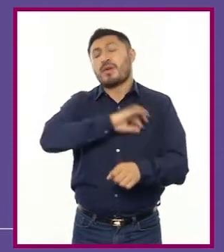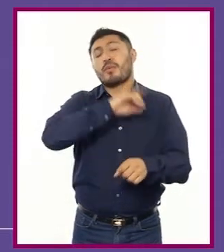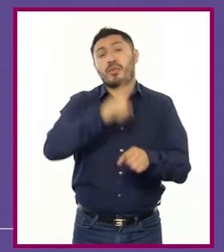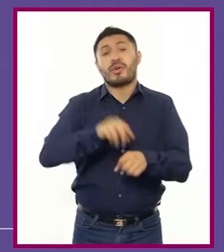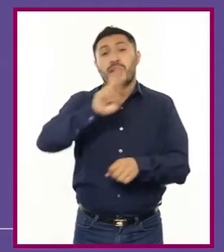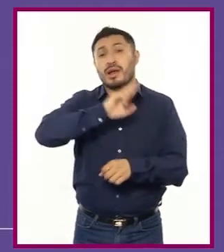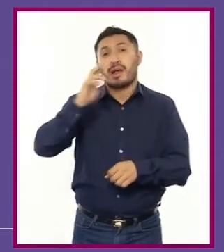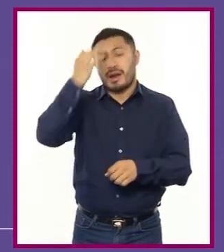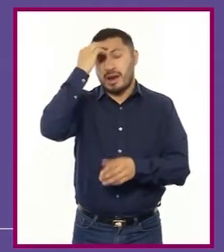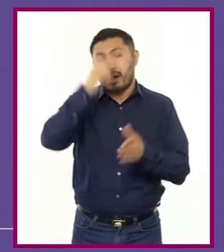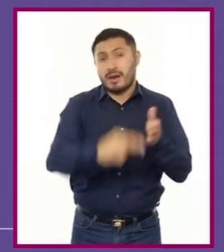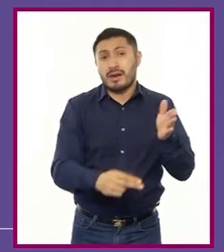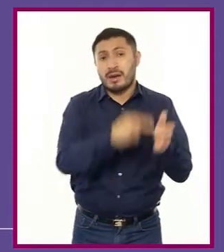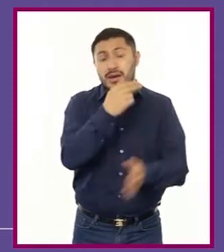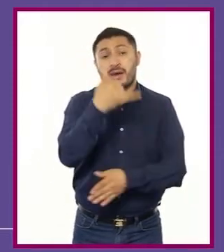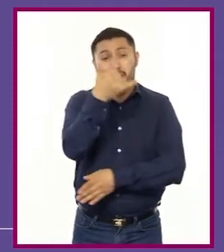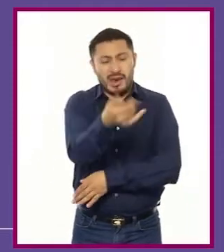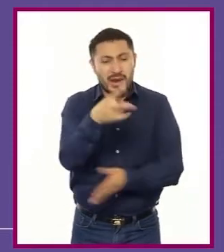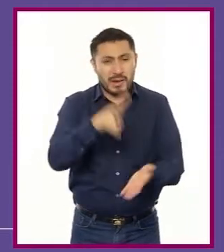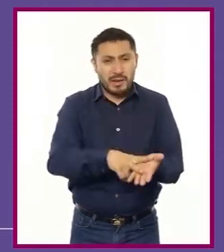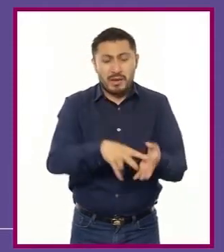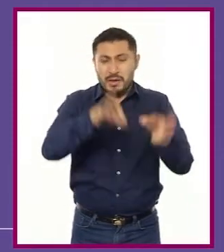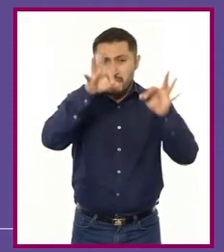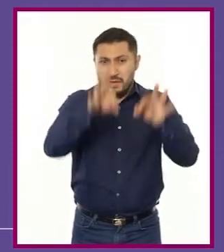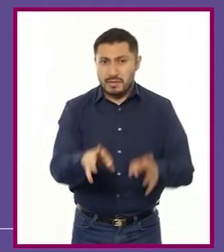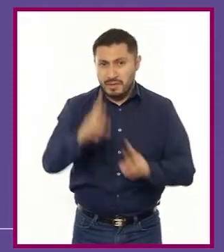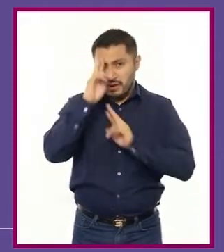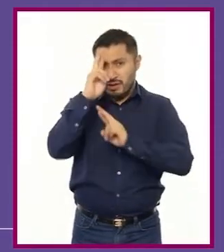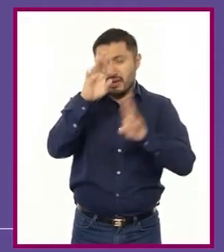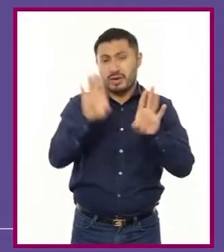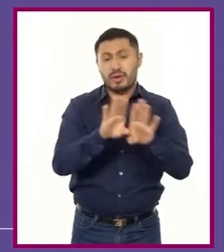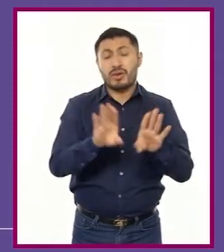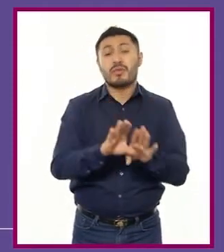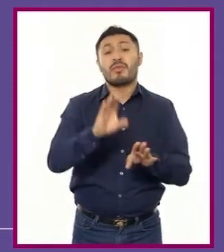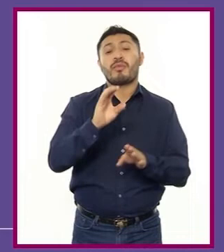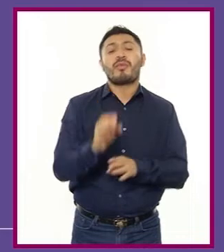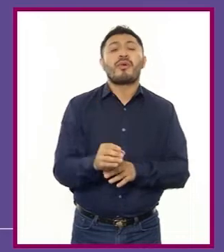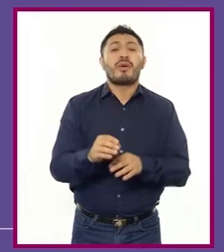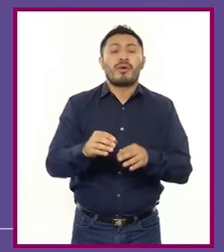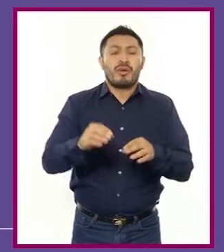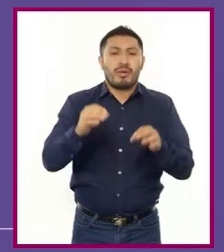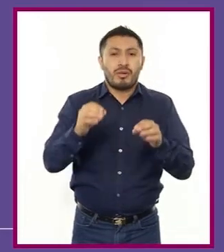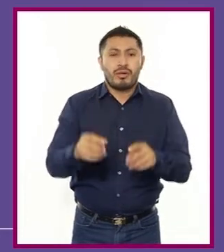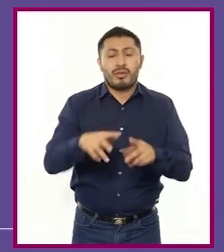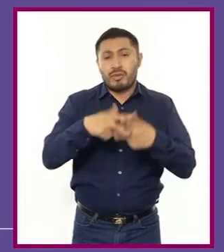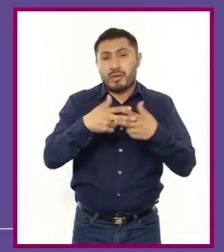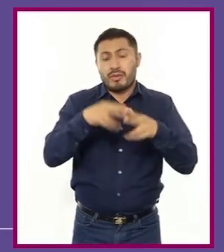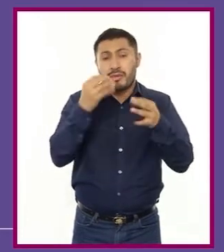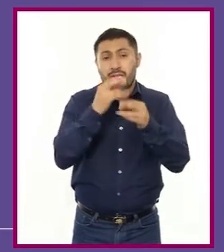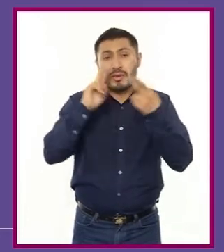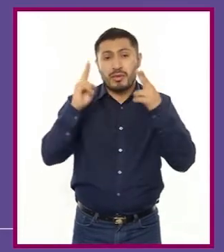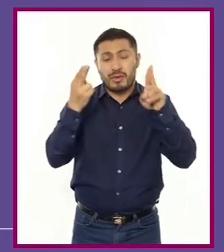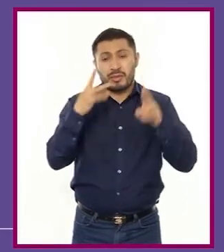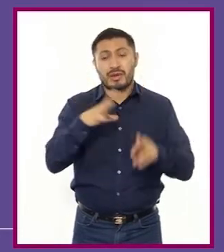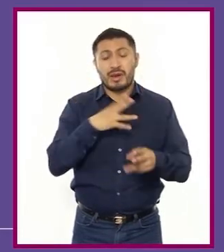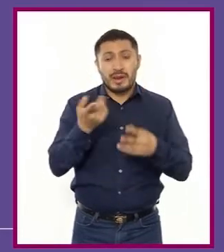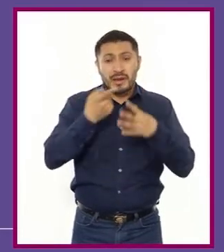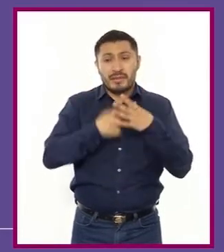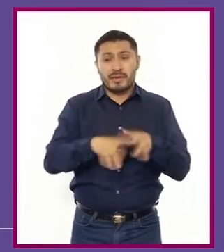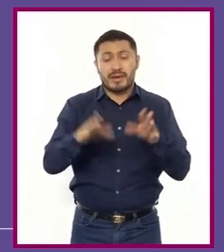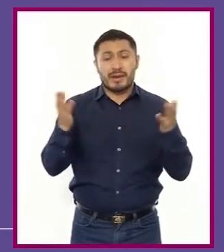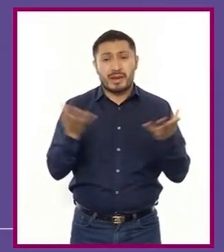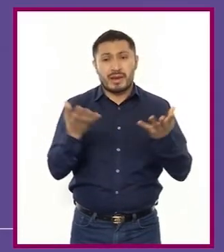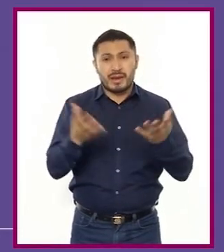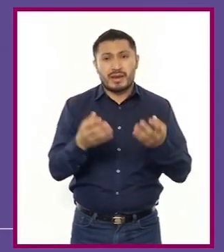reconocidos, aprobados y validados como cánones universales, dando lugar a la formación de una ciudadanía